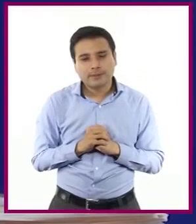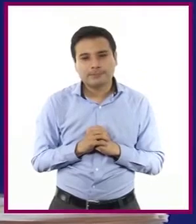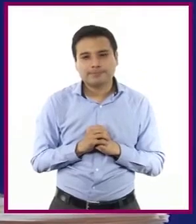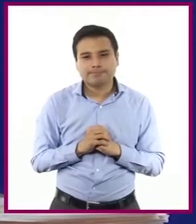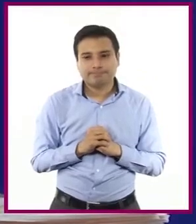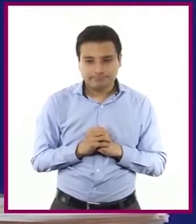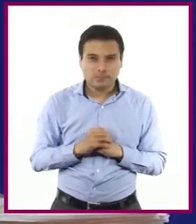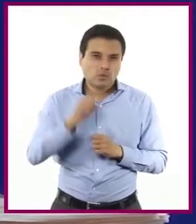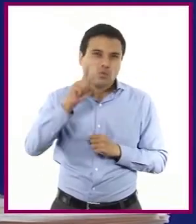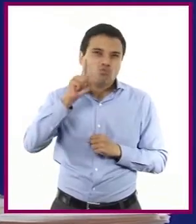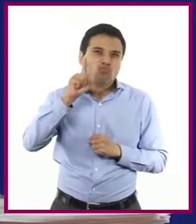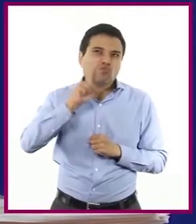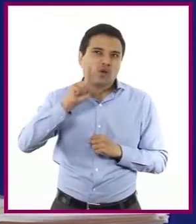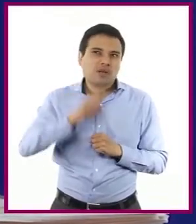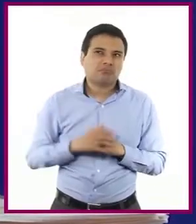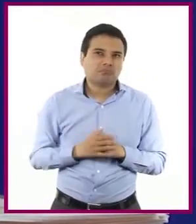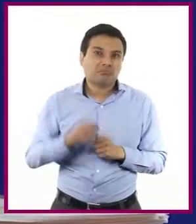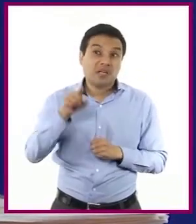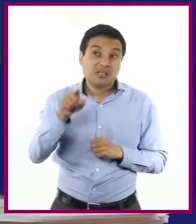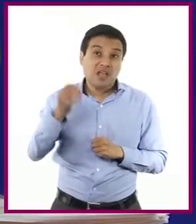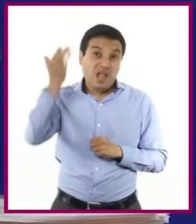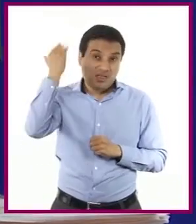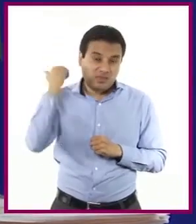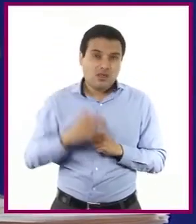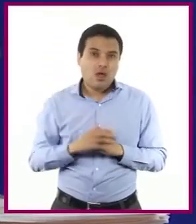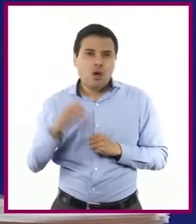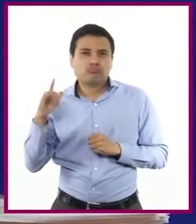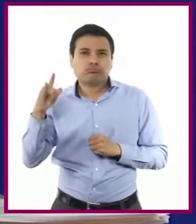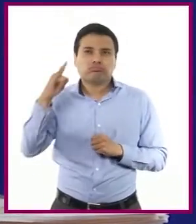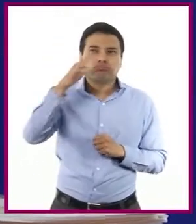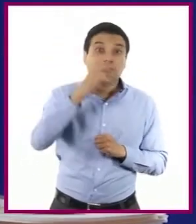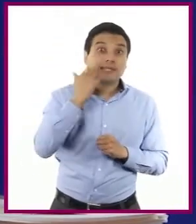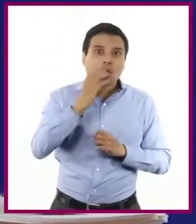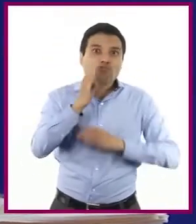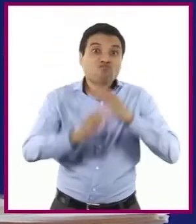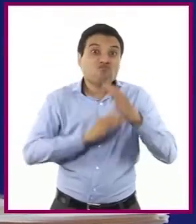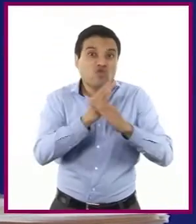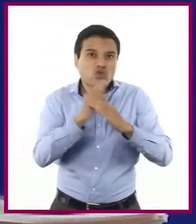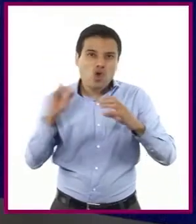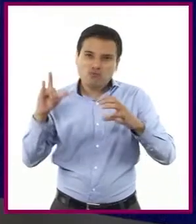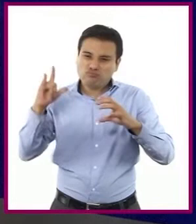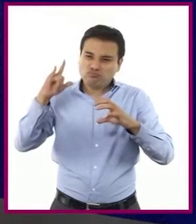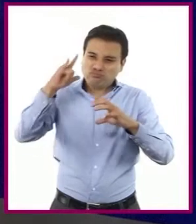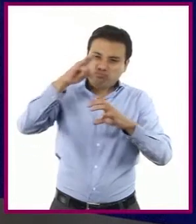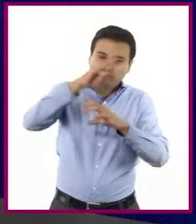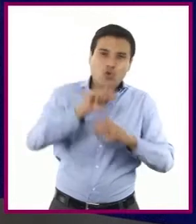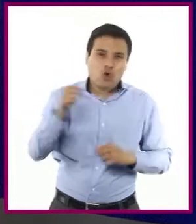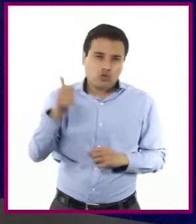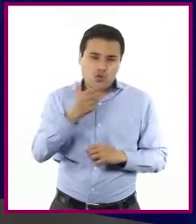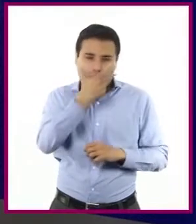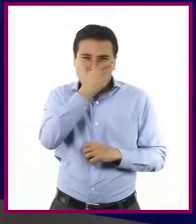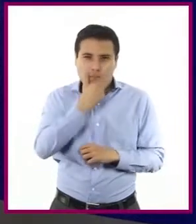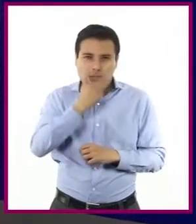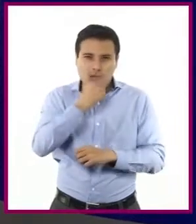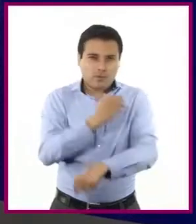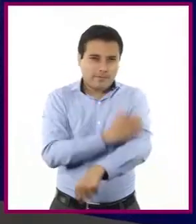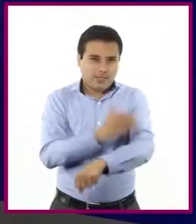que ella desapareció misteriosamente cuando intentó darle la vuelta al mundo junto con su copiloto, Frederick